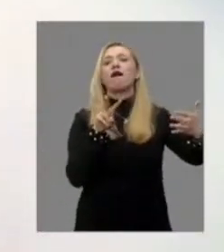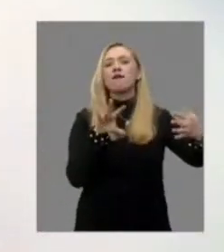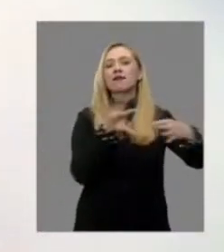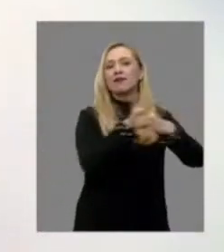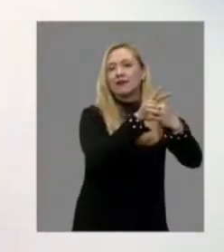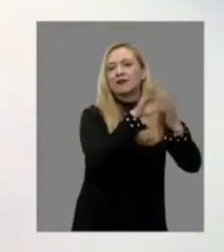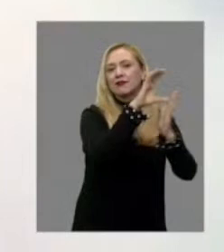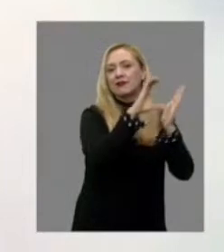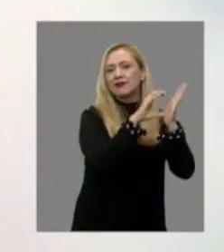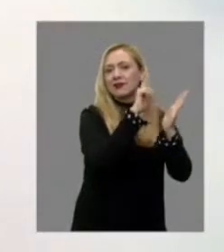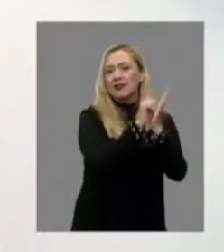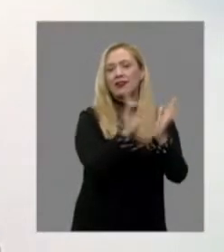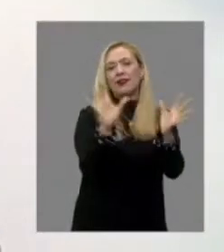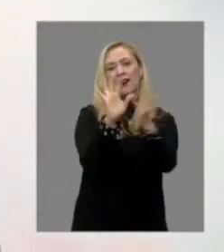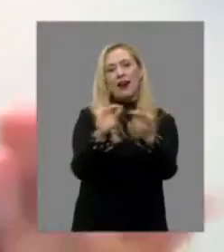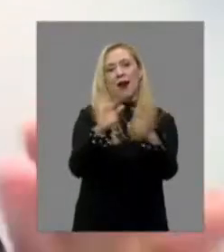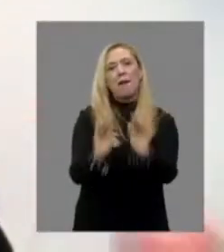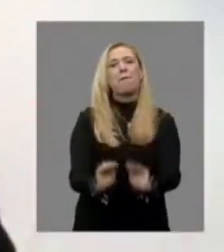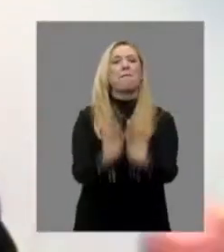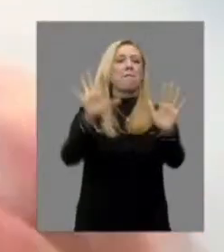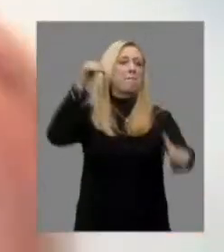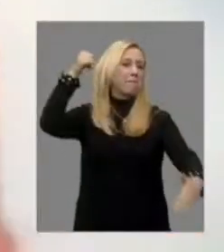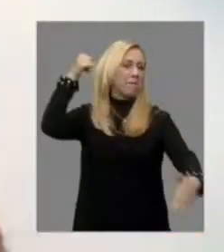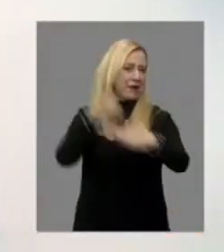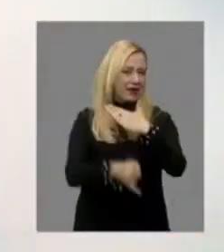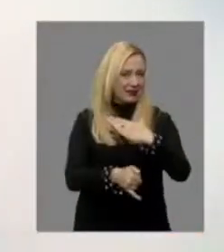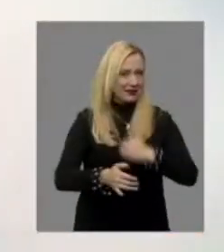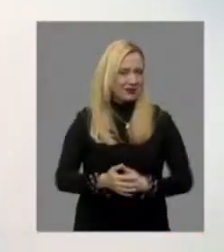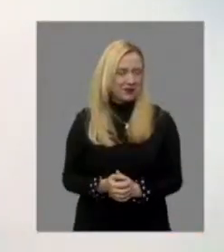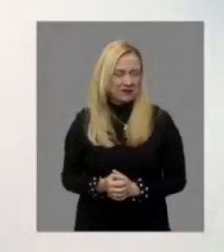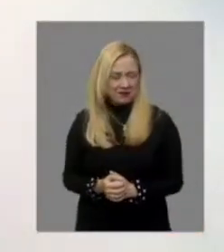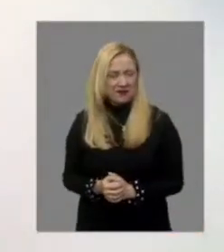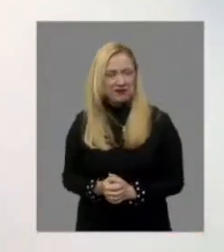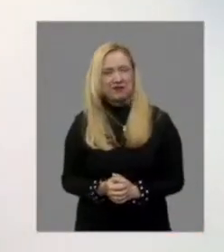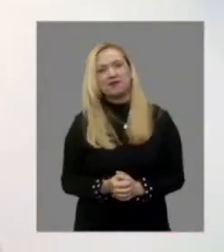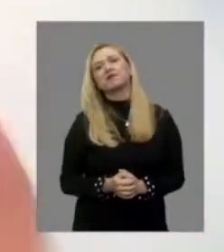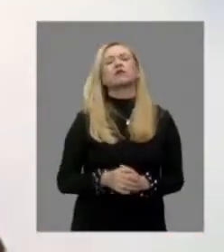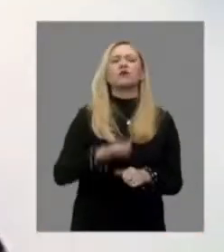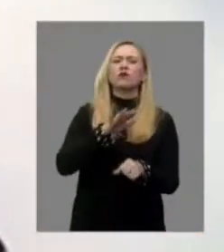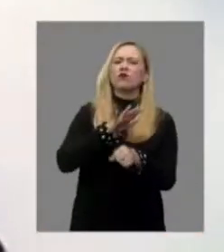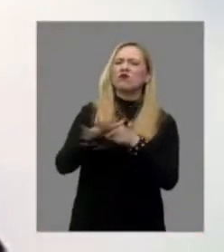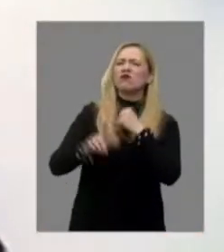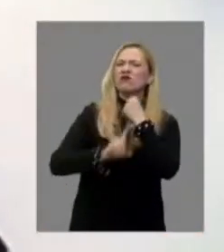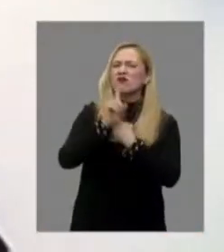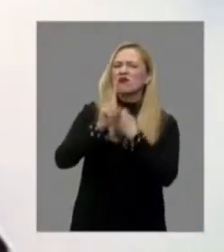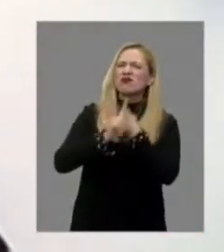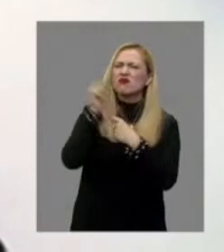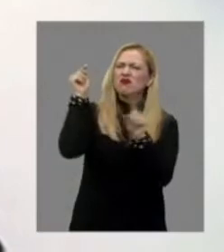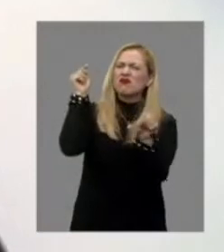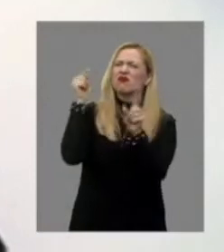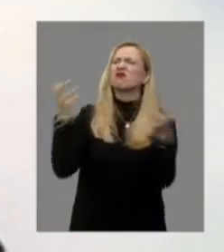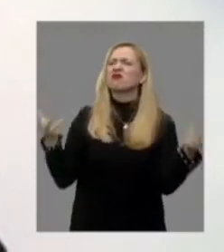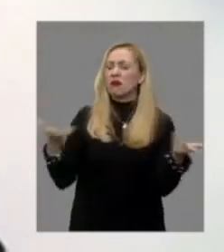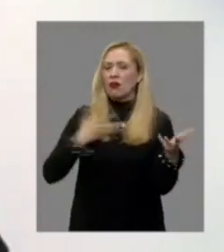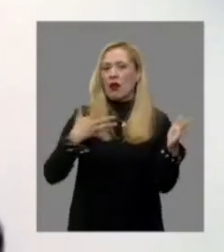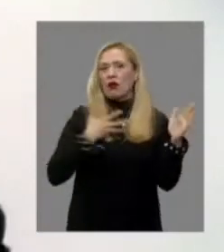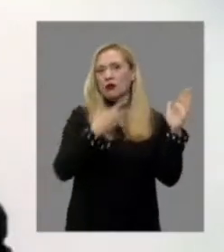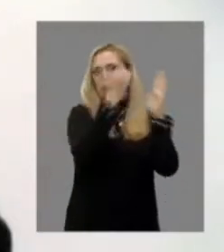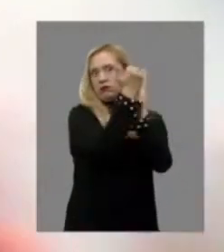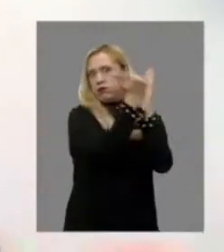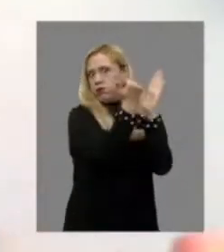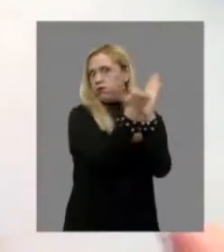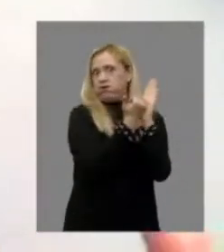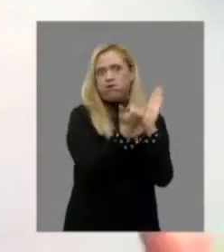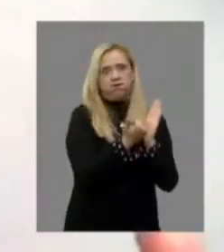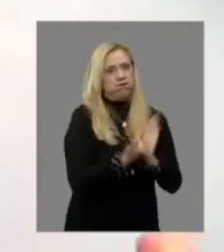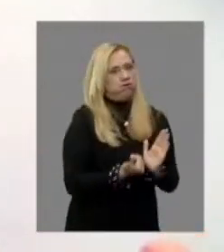constitucional. En los retos, preguntabas tú los retos. Bueno, yo creo que tenemos un catálogo con un